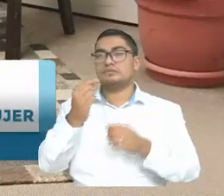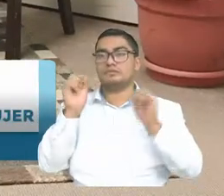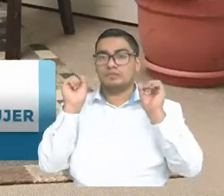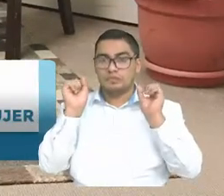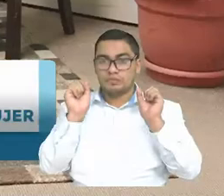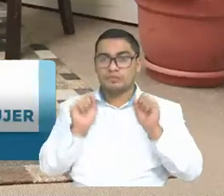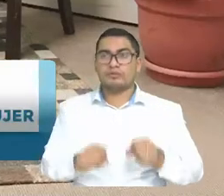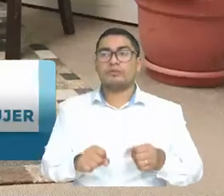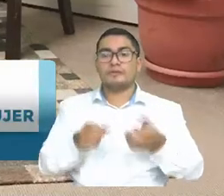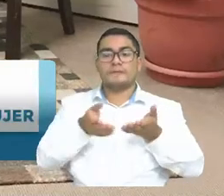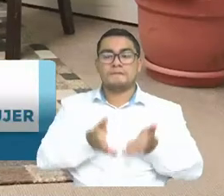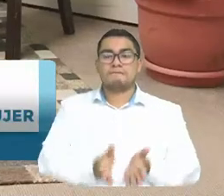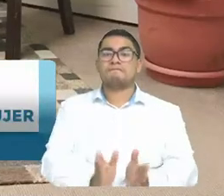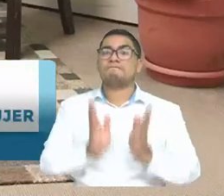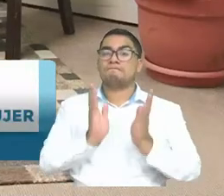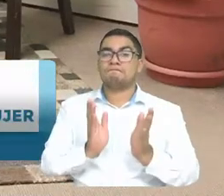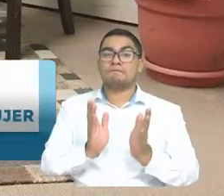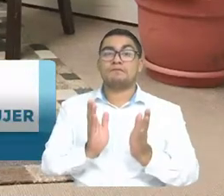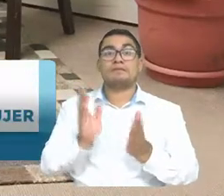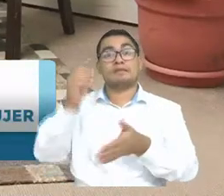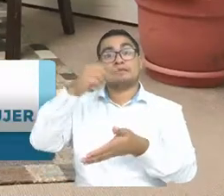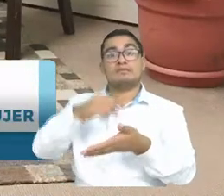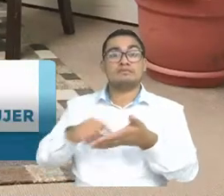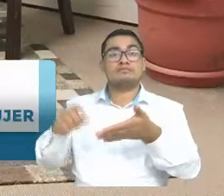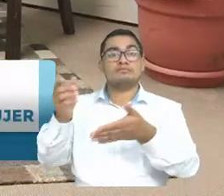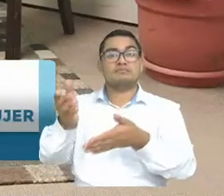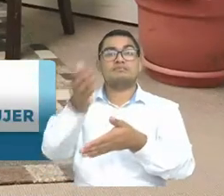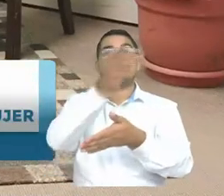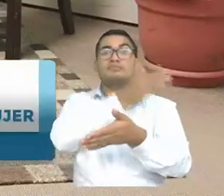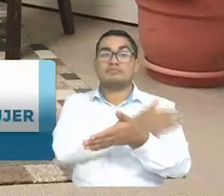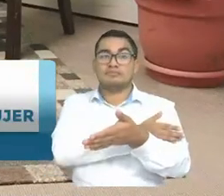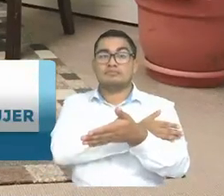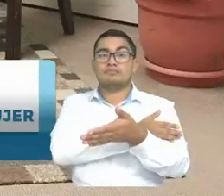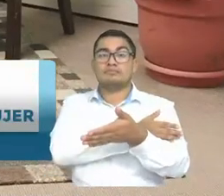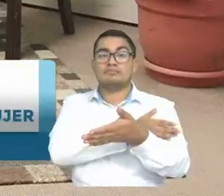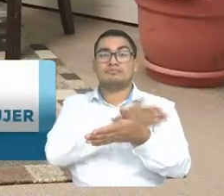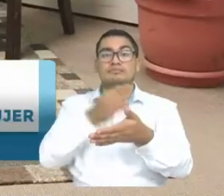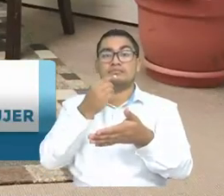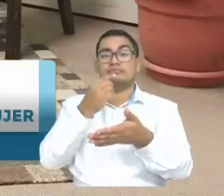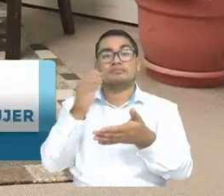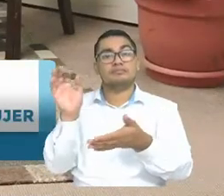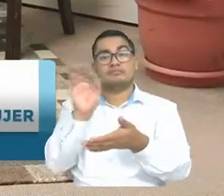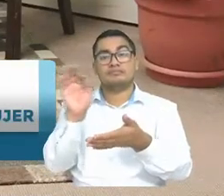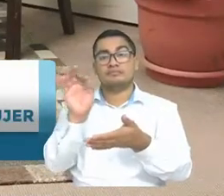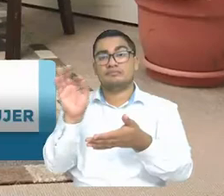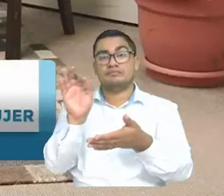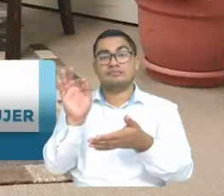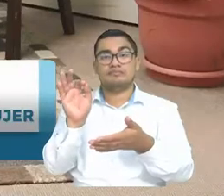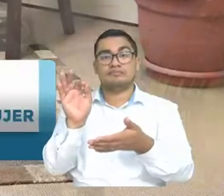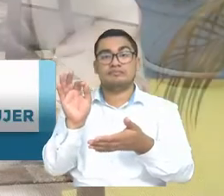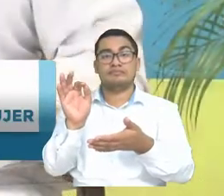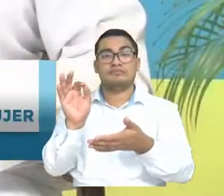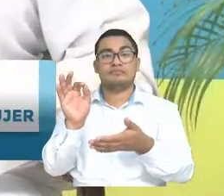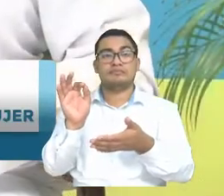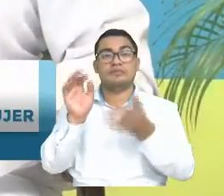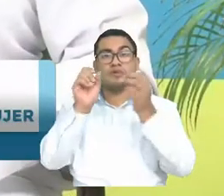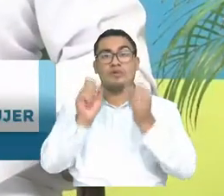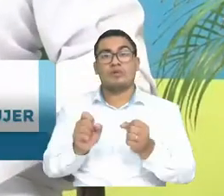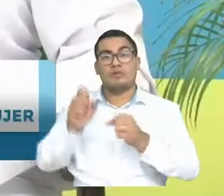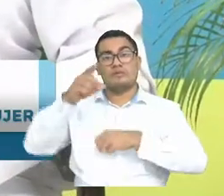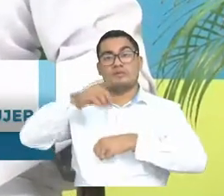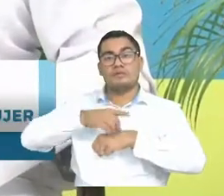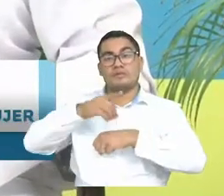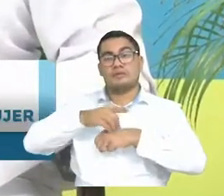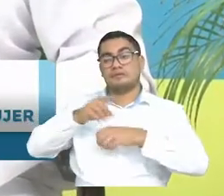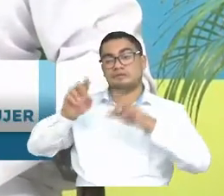está apto para el nacimiento antes de sus semanas finales de gestación. Entonces, de esta manera, el ginecólogo es quien va a tomar